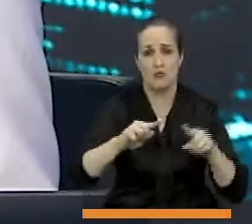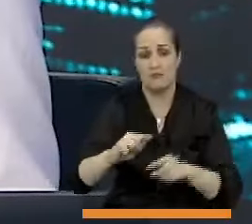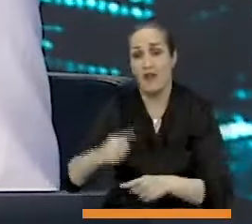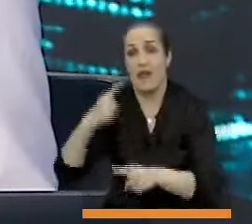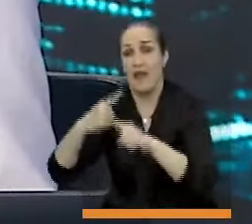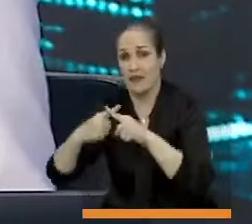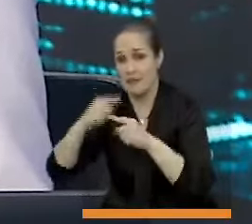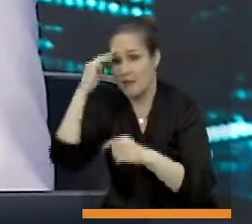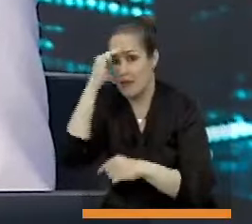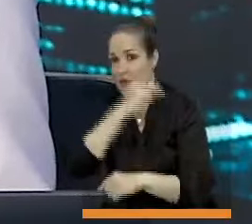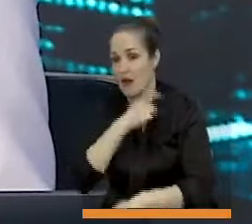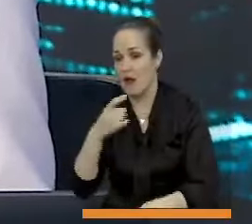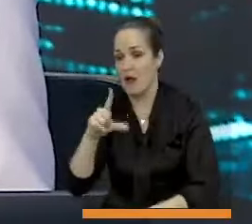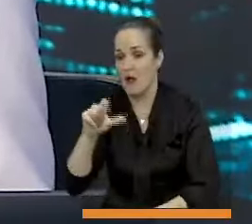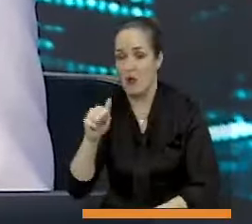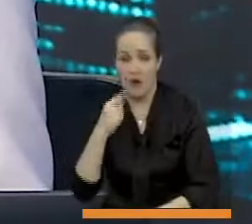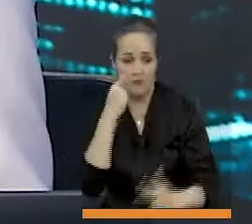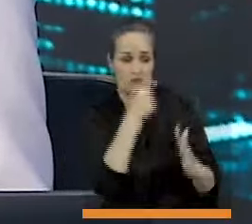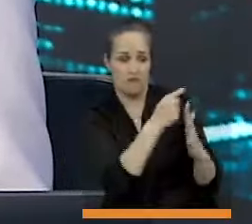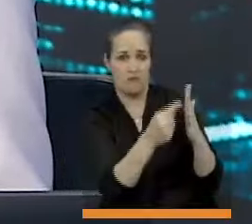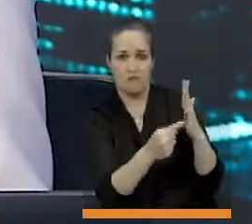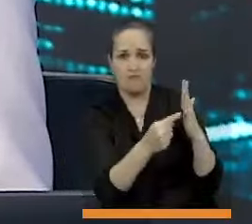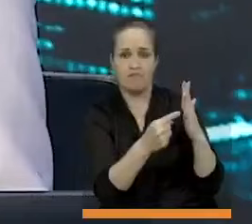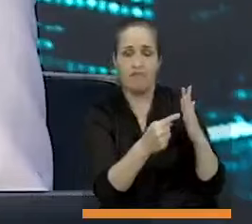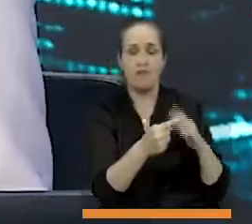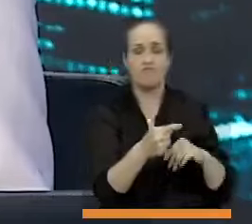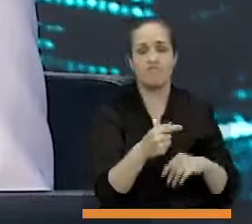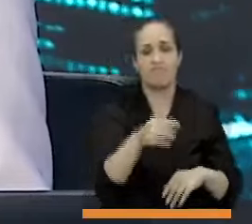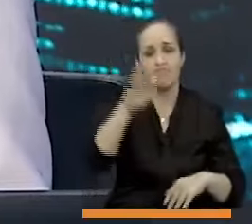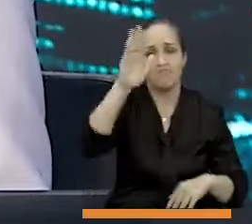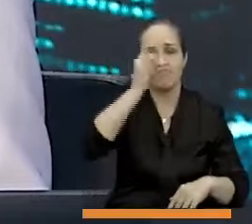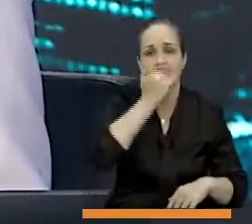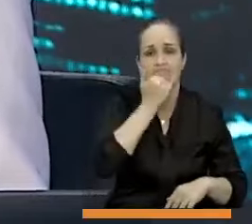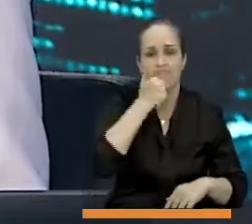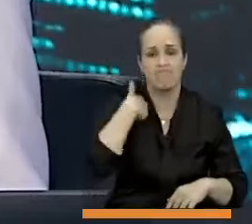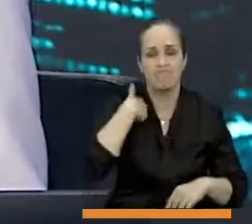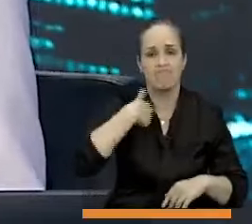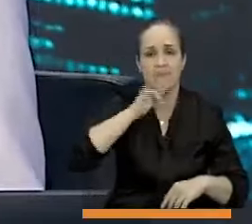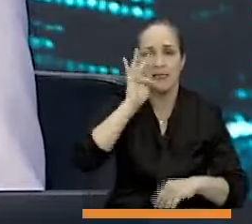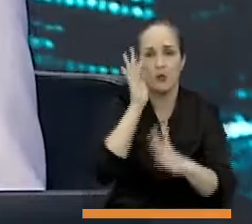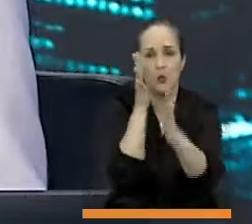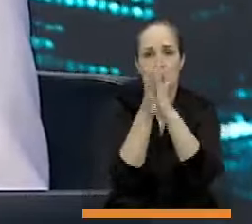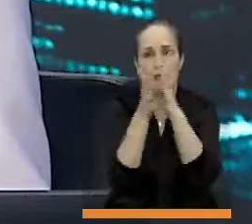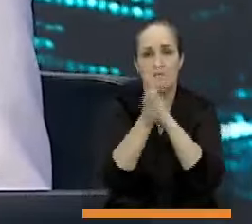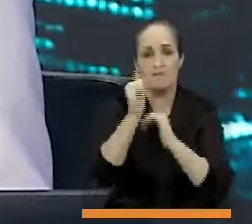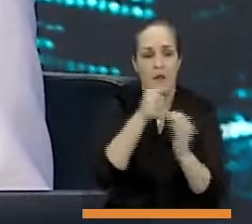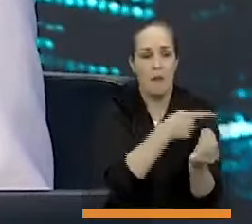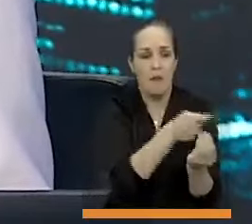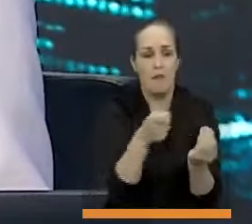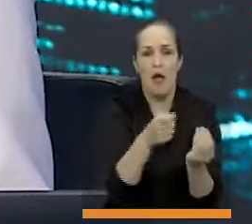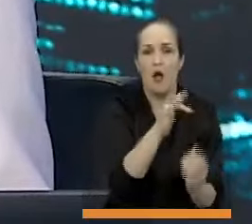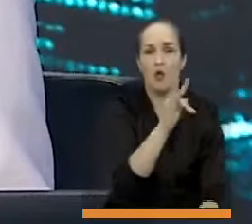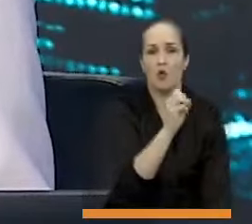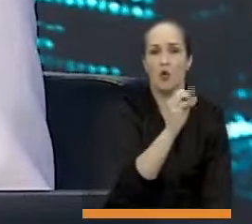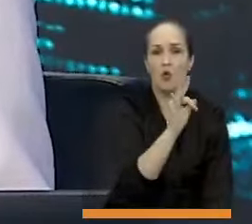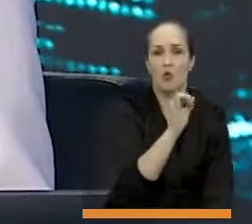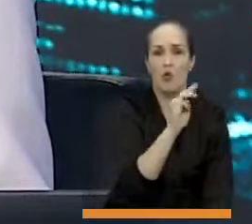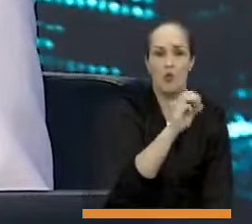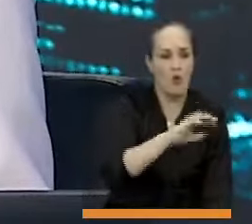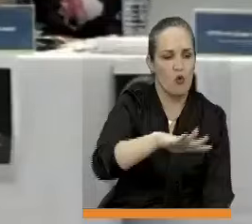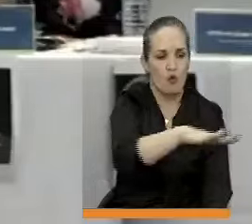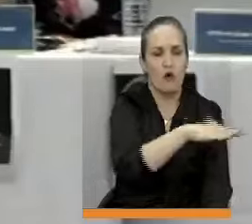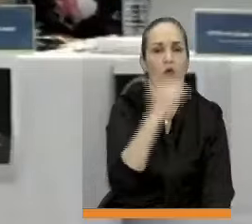gaula del ejército que comparecieron ante la jurisdicción especial para la paz por la llamada masacre del totumo ocurrida en el